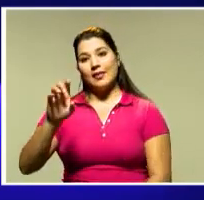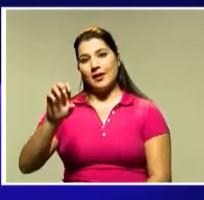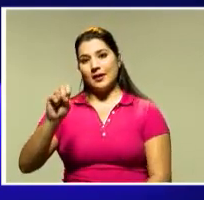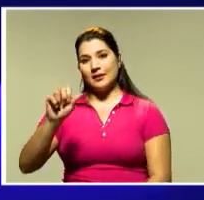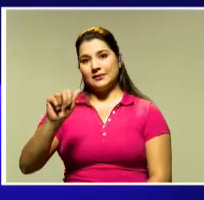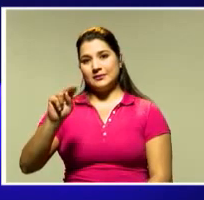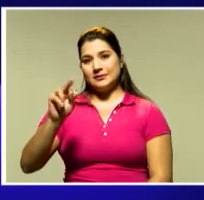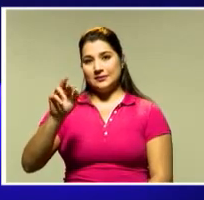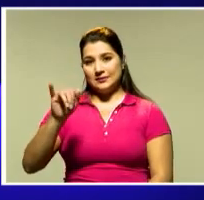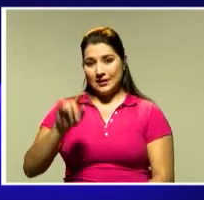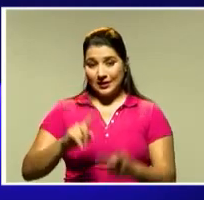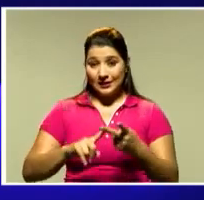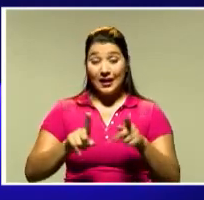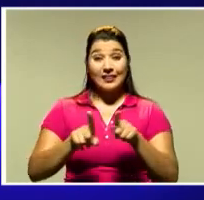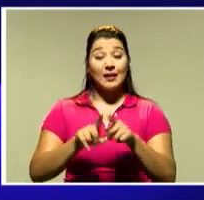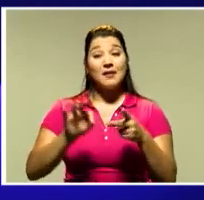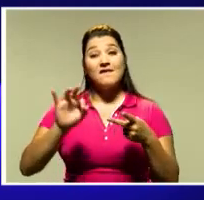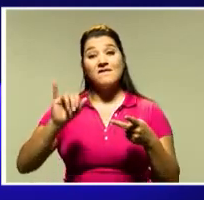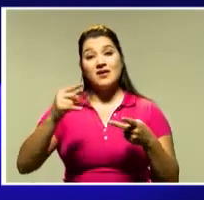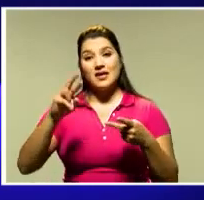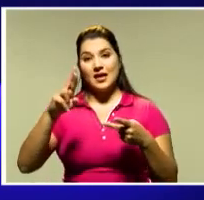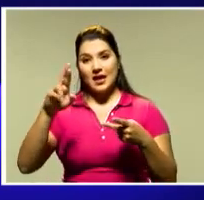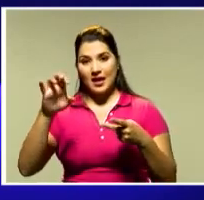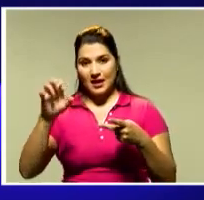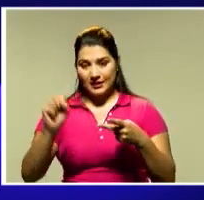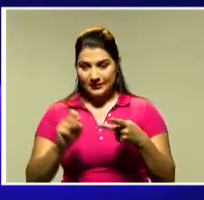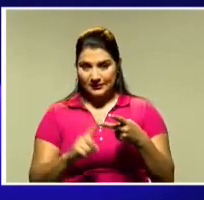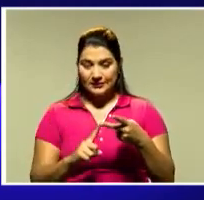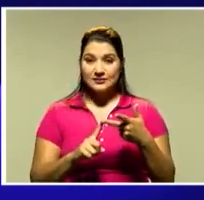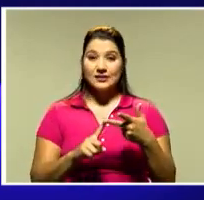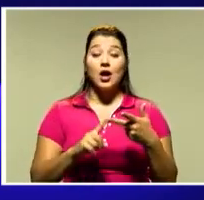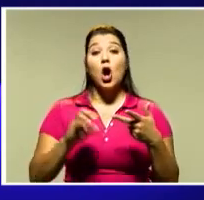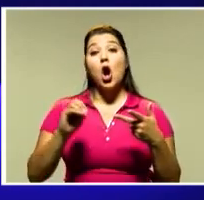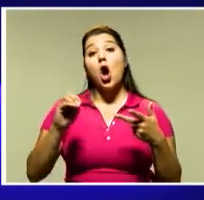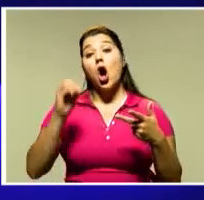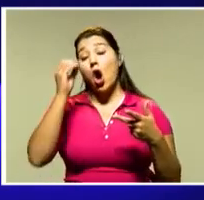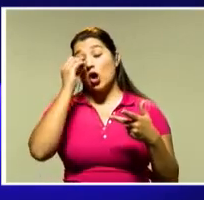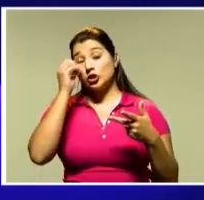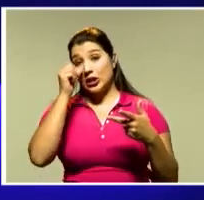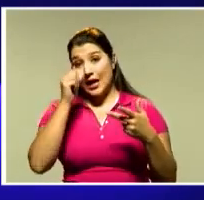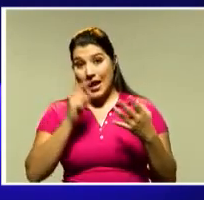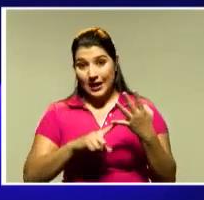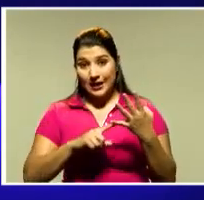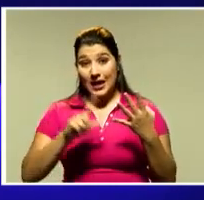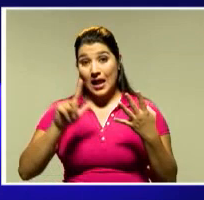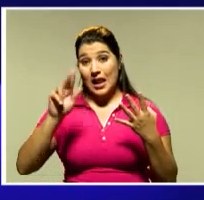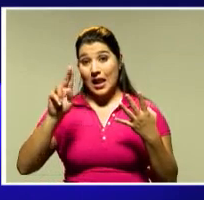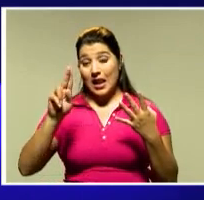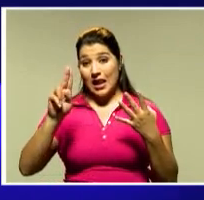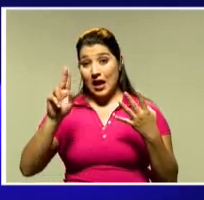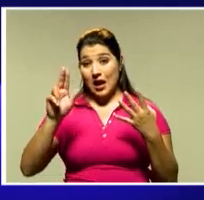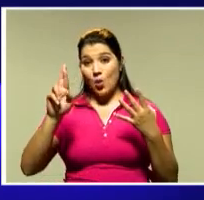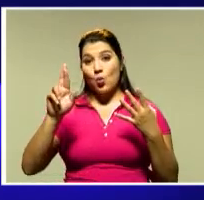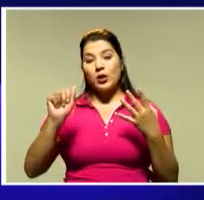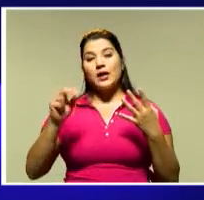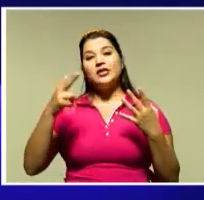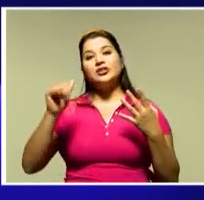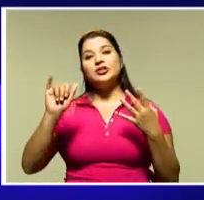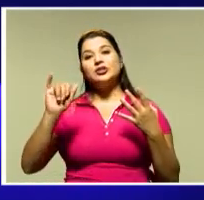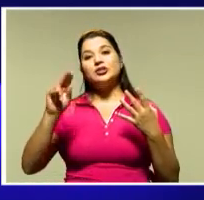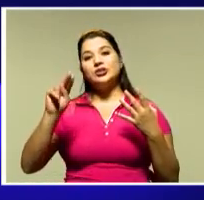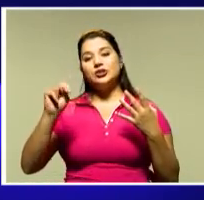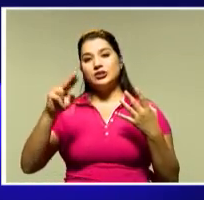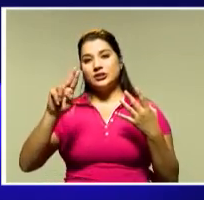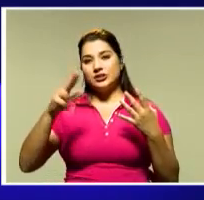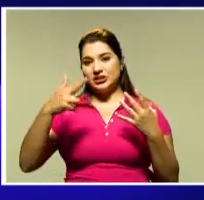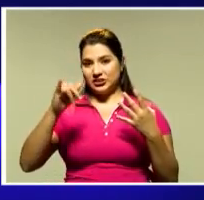partido de José María Figueres Olsen, el de Óscar Arias y el de doña Laura Chinchilla. Para